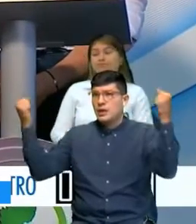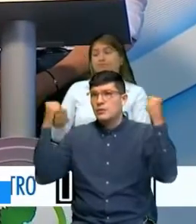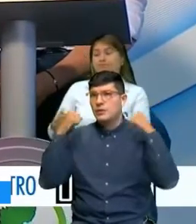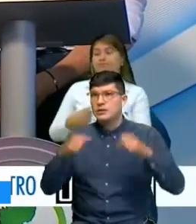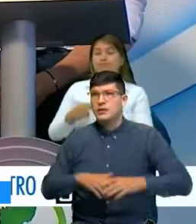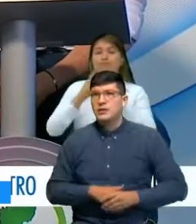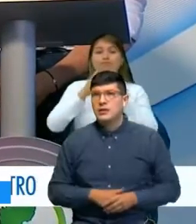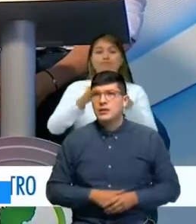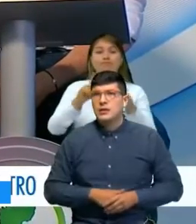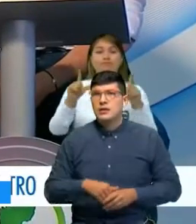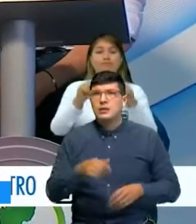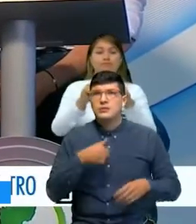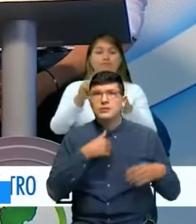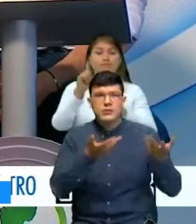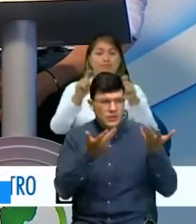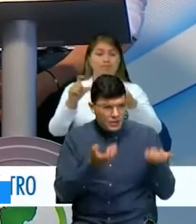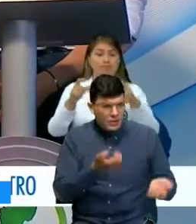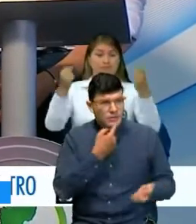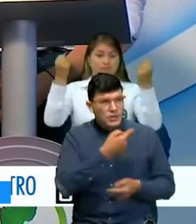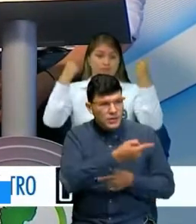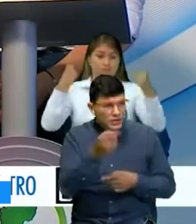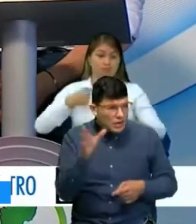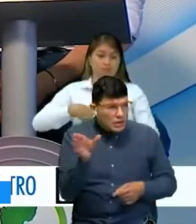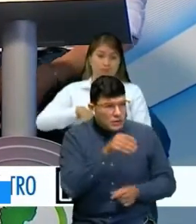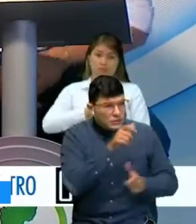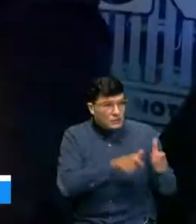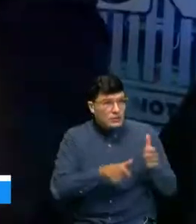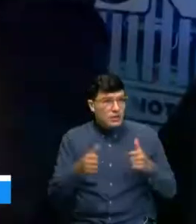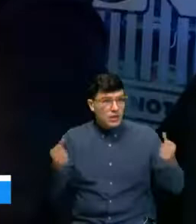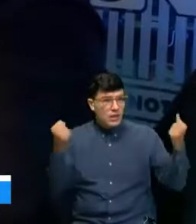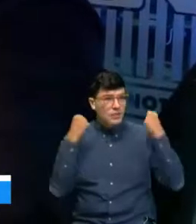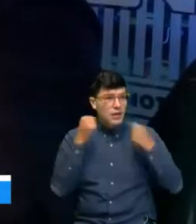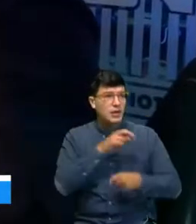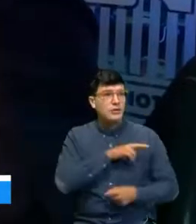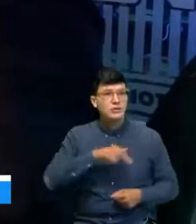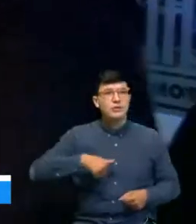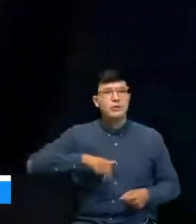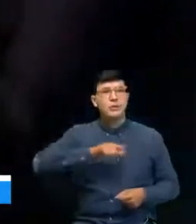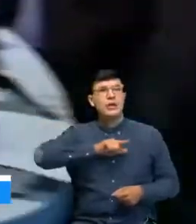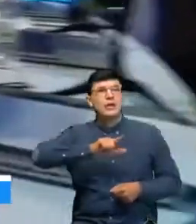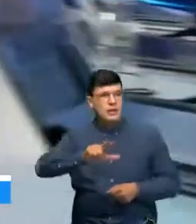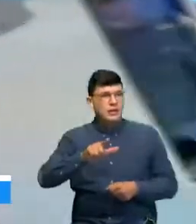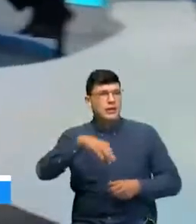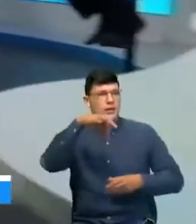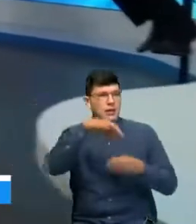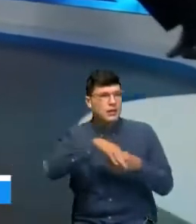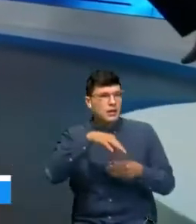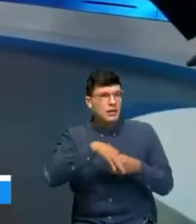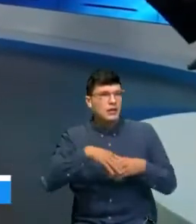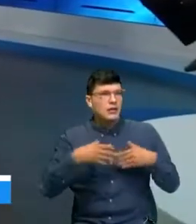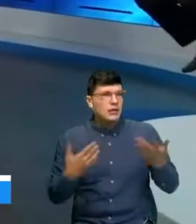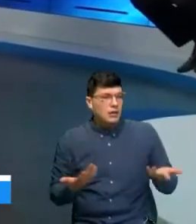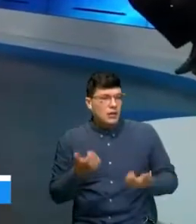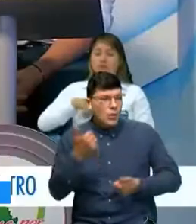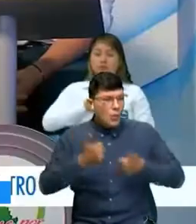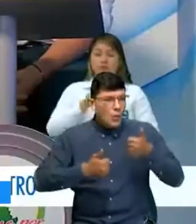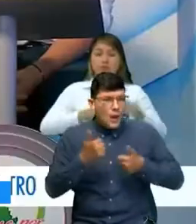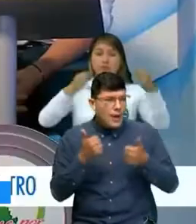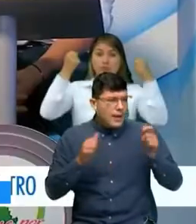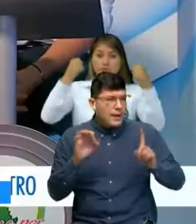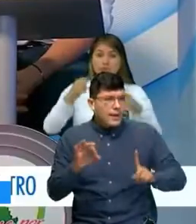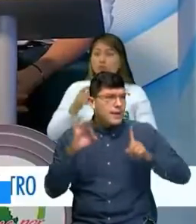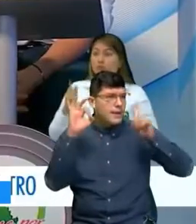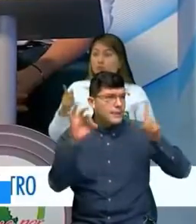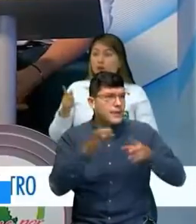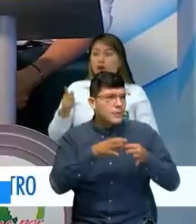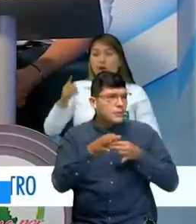quiero decir a todos los piedecuestanos que nosotros vamos llegando las encuestas qué garantías tenemos los piedecuestanos de que